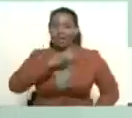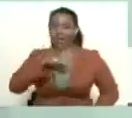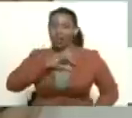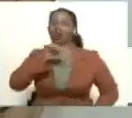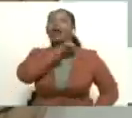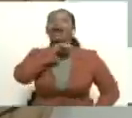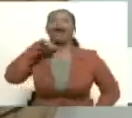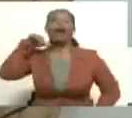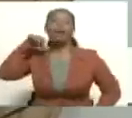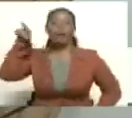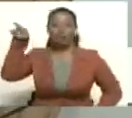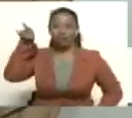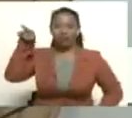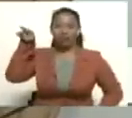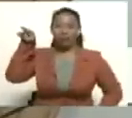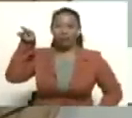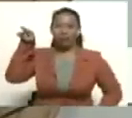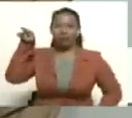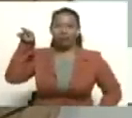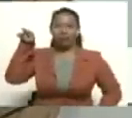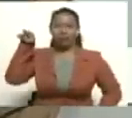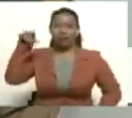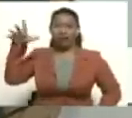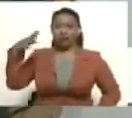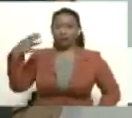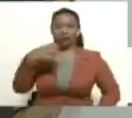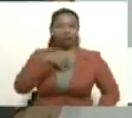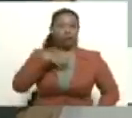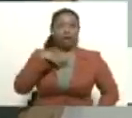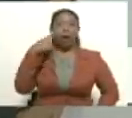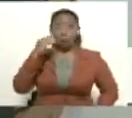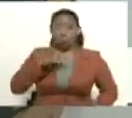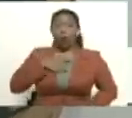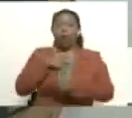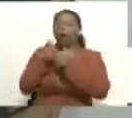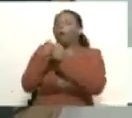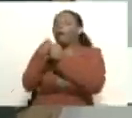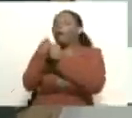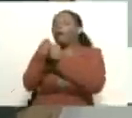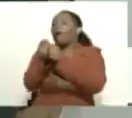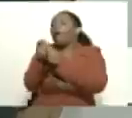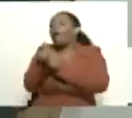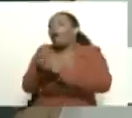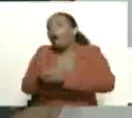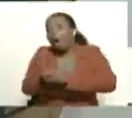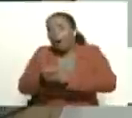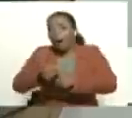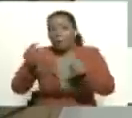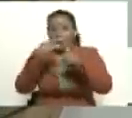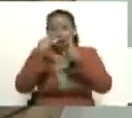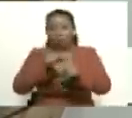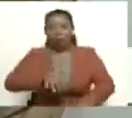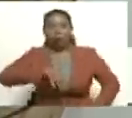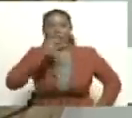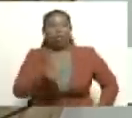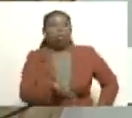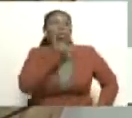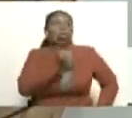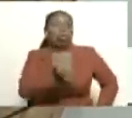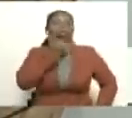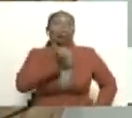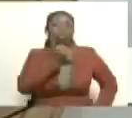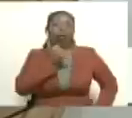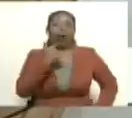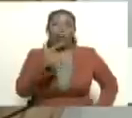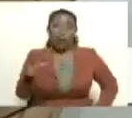Alup. O sea, Ramos Alup podría escribir un glosario de todas las frases con barbaridades que ha dicho. Entre otras frases, la que